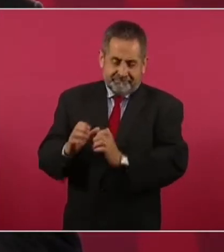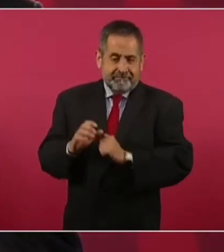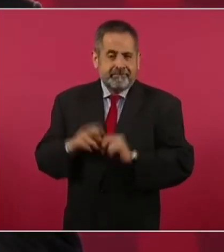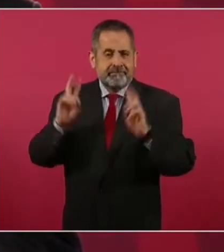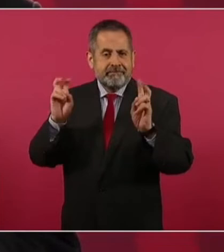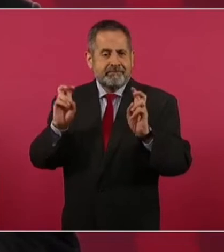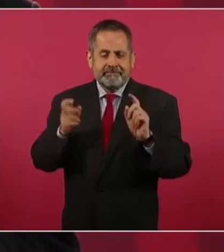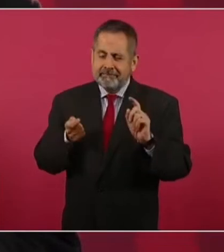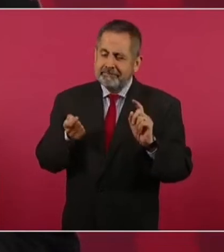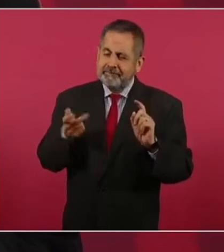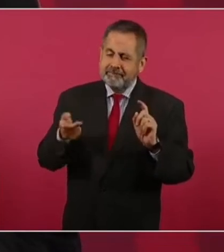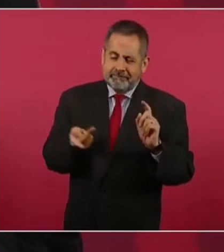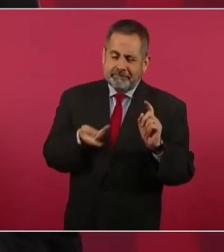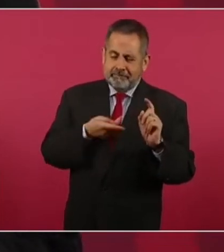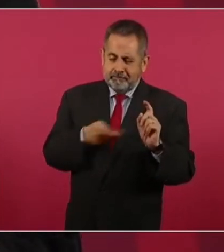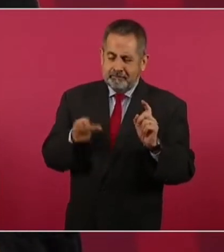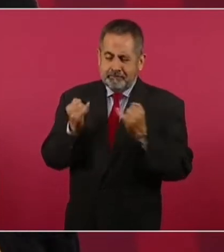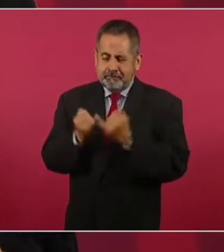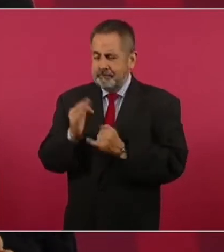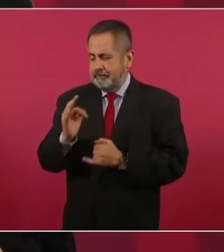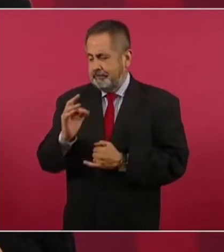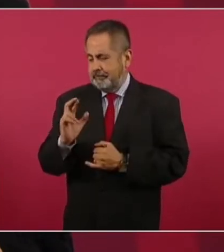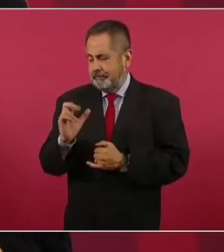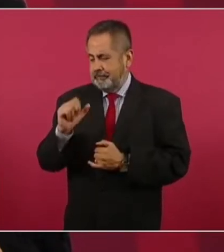pobreza franciscana.